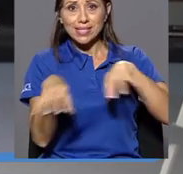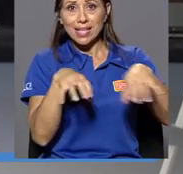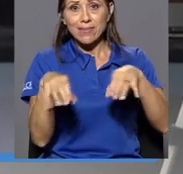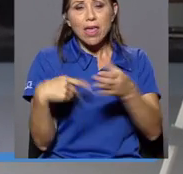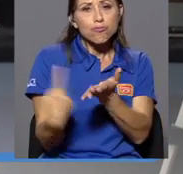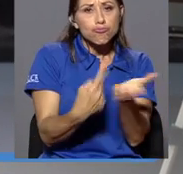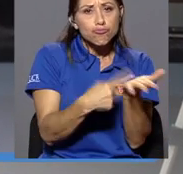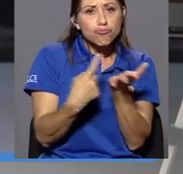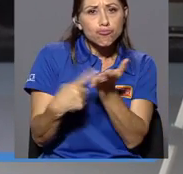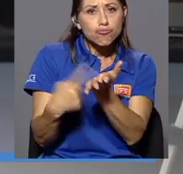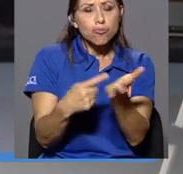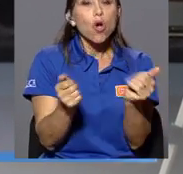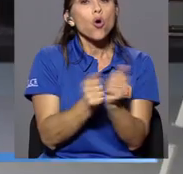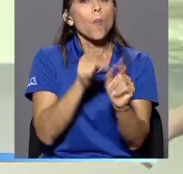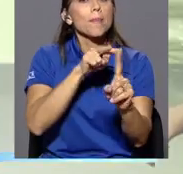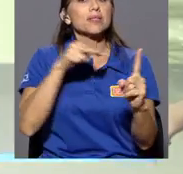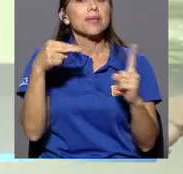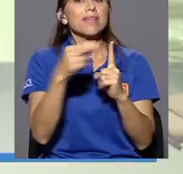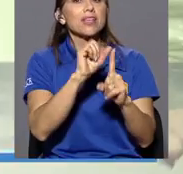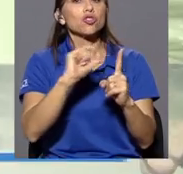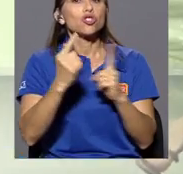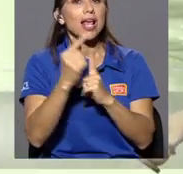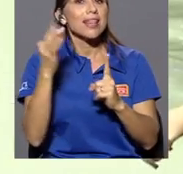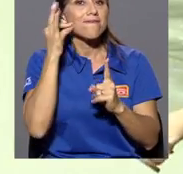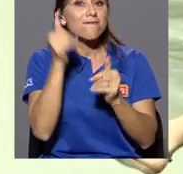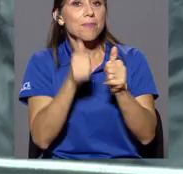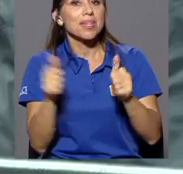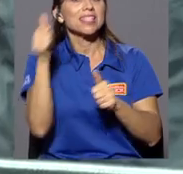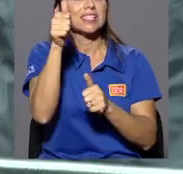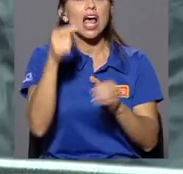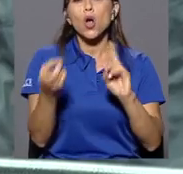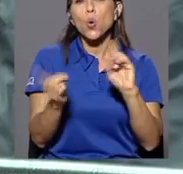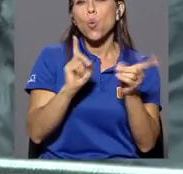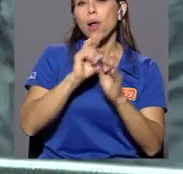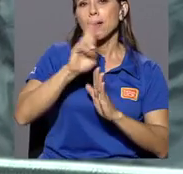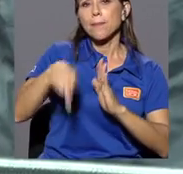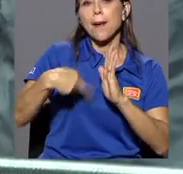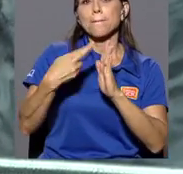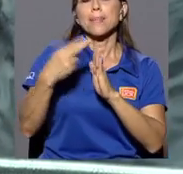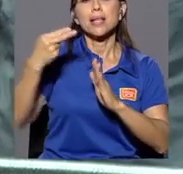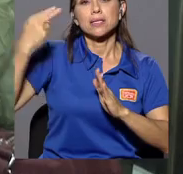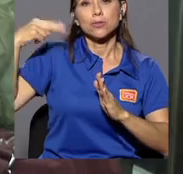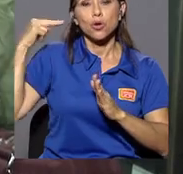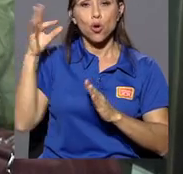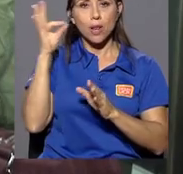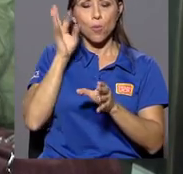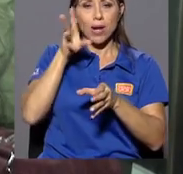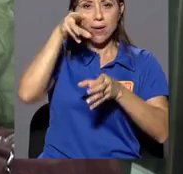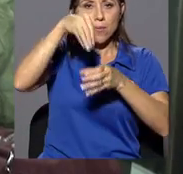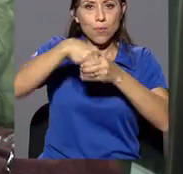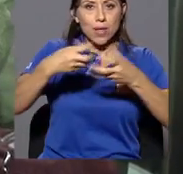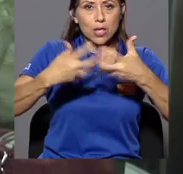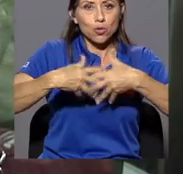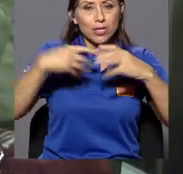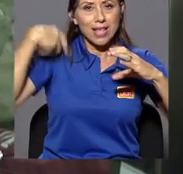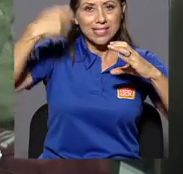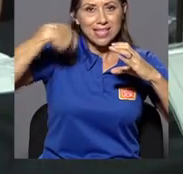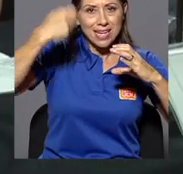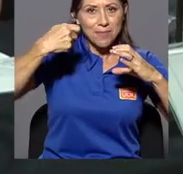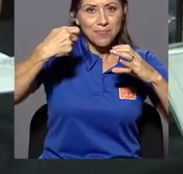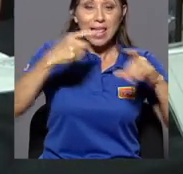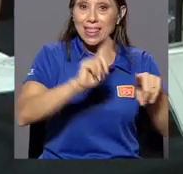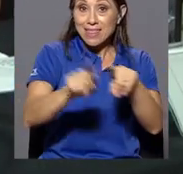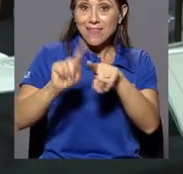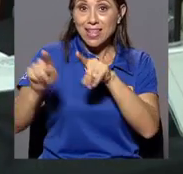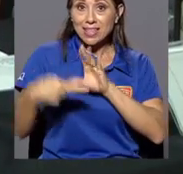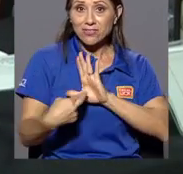una perspectiva social y feminista, el papel histórico de la mujer en la industria del cine, cómo las diferentes representaciones sociales